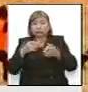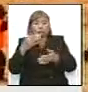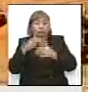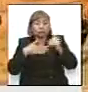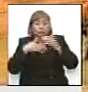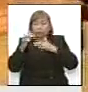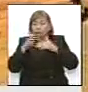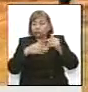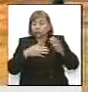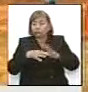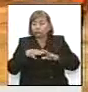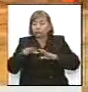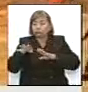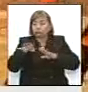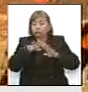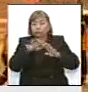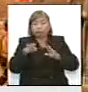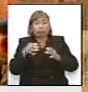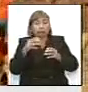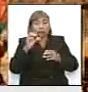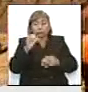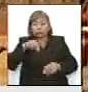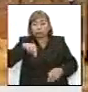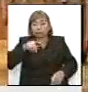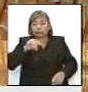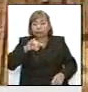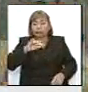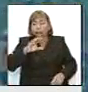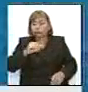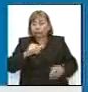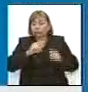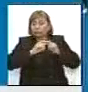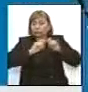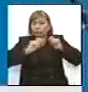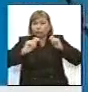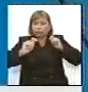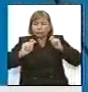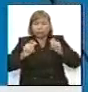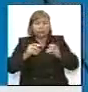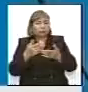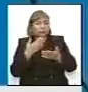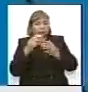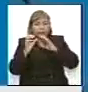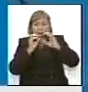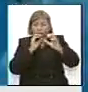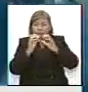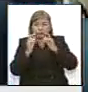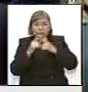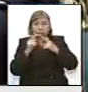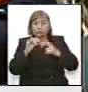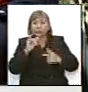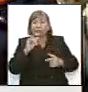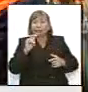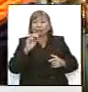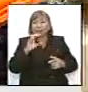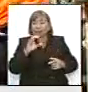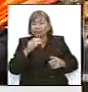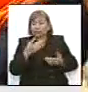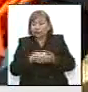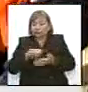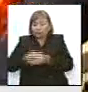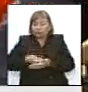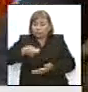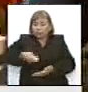Construcción de la Red Dorsal Nacional de Fibra Óptica, facultando al Fondo de Inversión en Telecomunicaciones FITEL a elaborar y